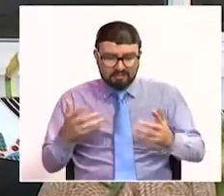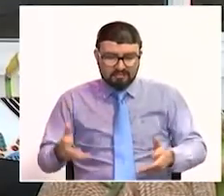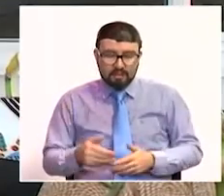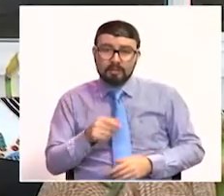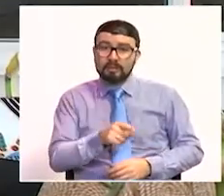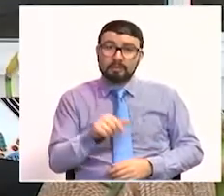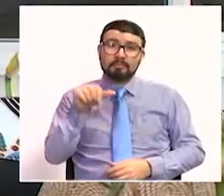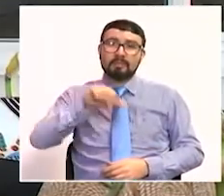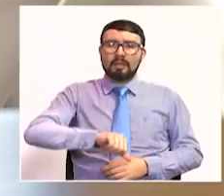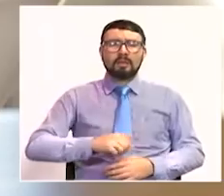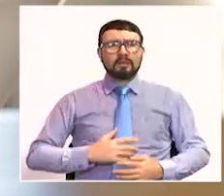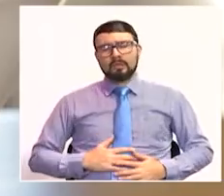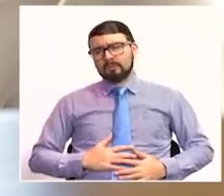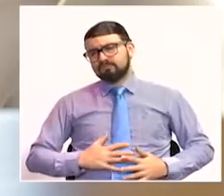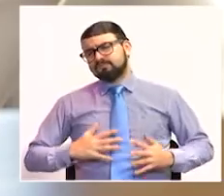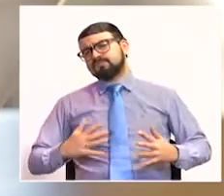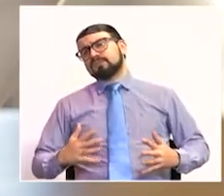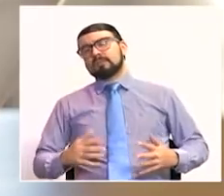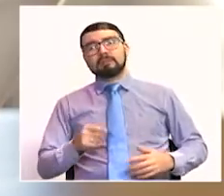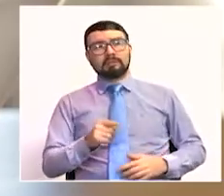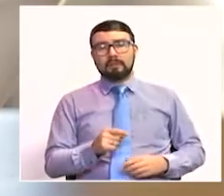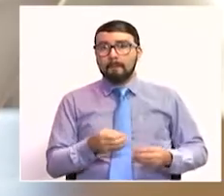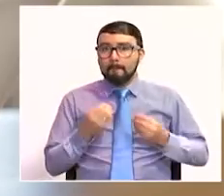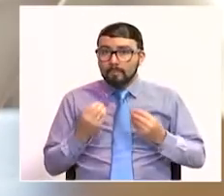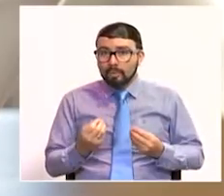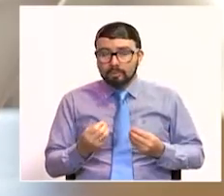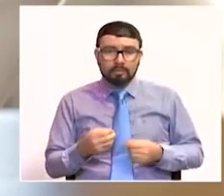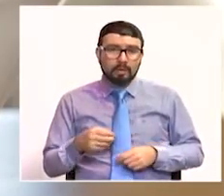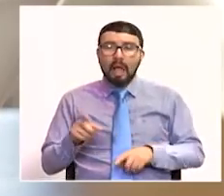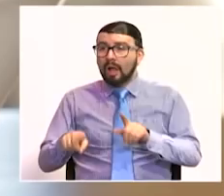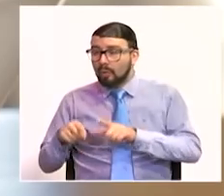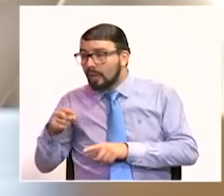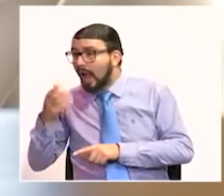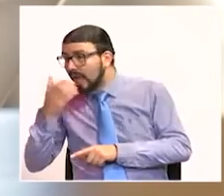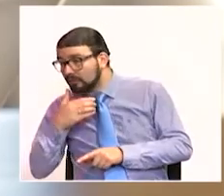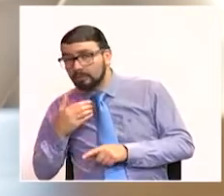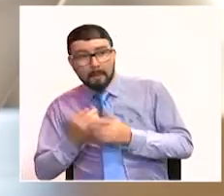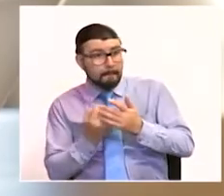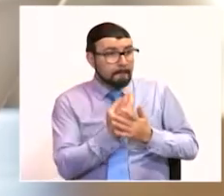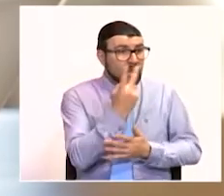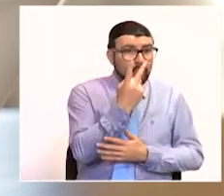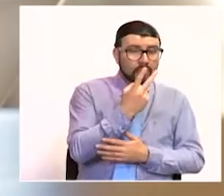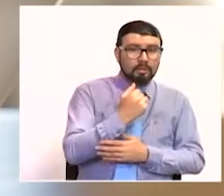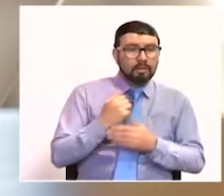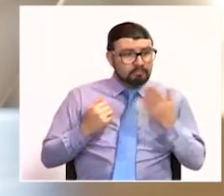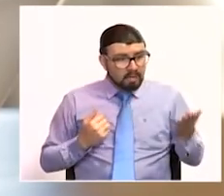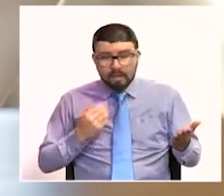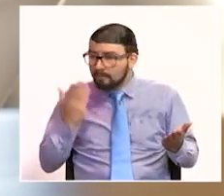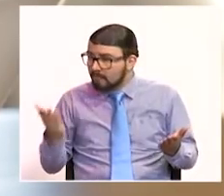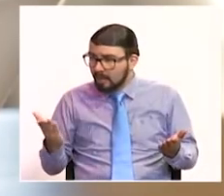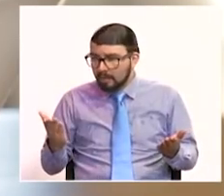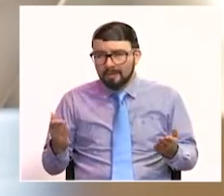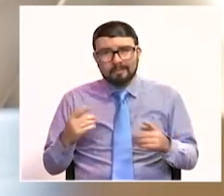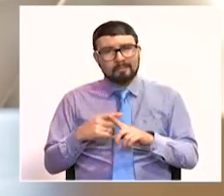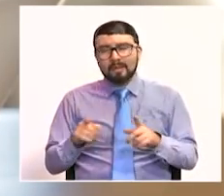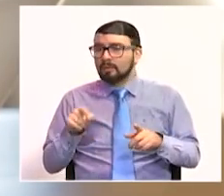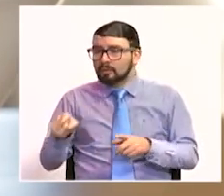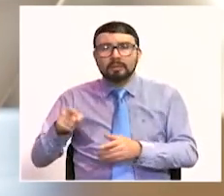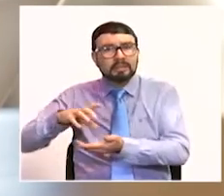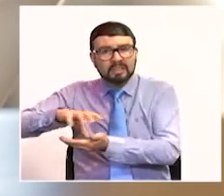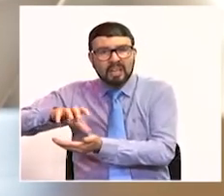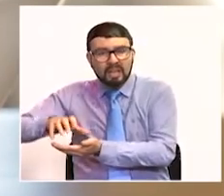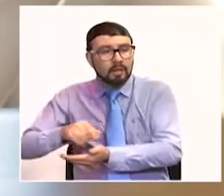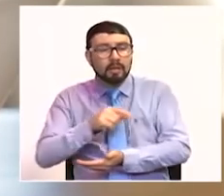para el organismo. Consumir algunas frutas y verduras. No, la fruta es excelente, la verdura es buena, pero combine naranja con